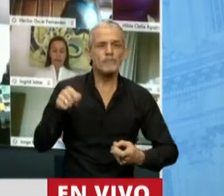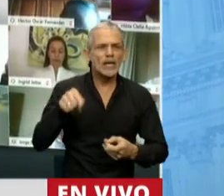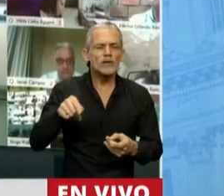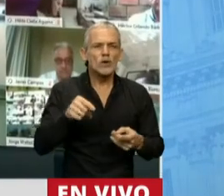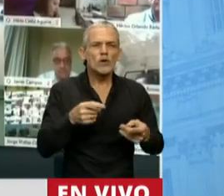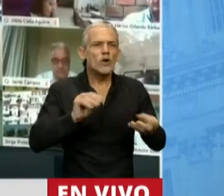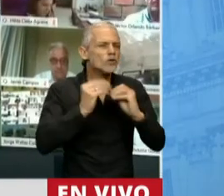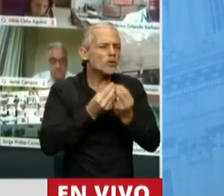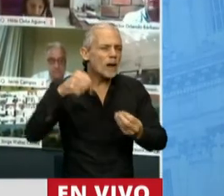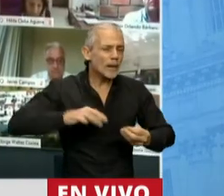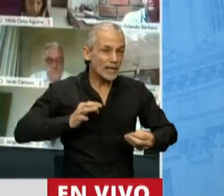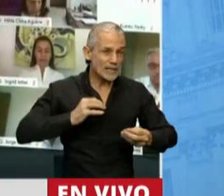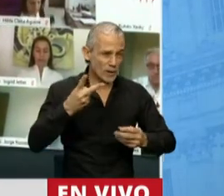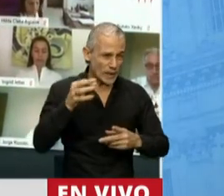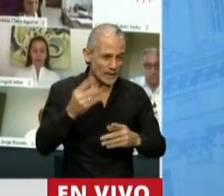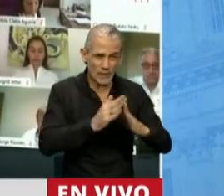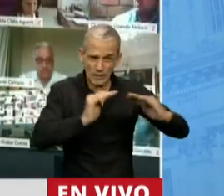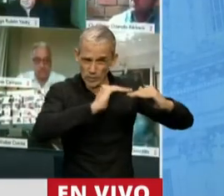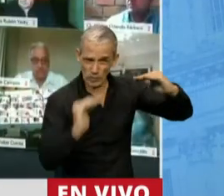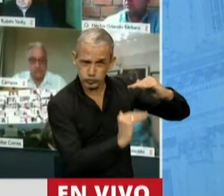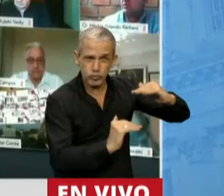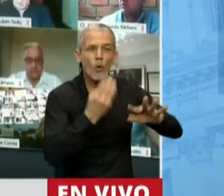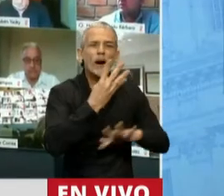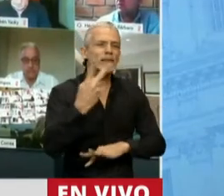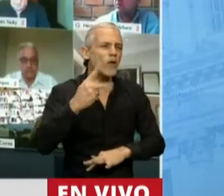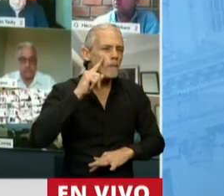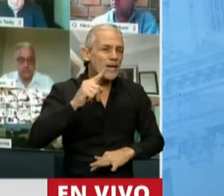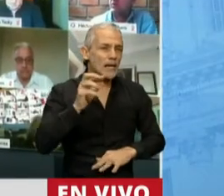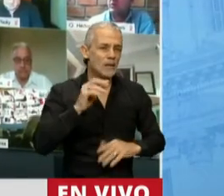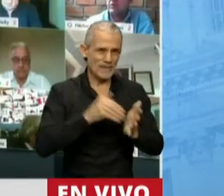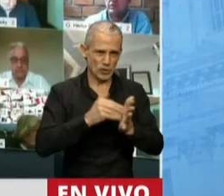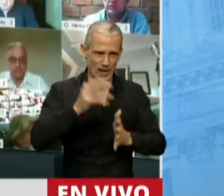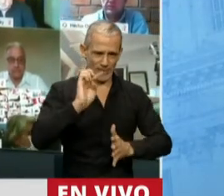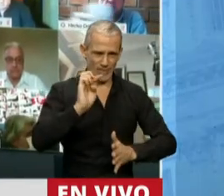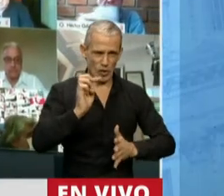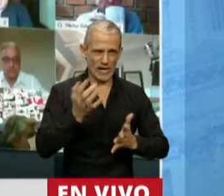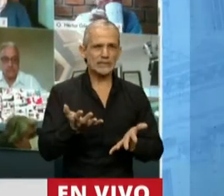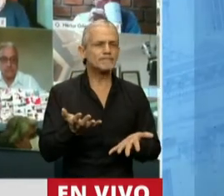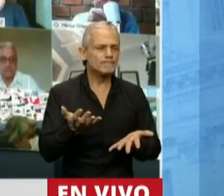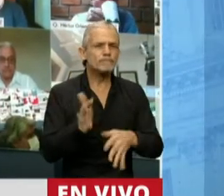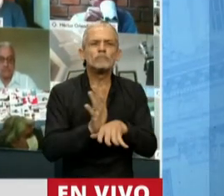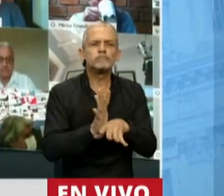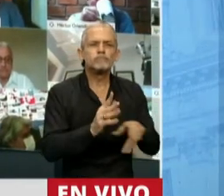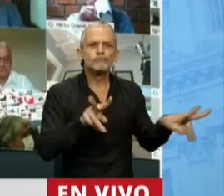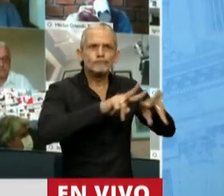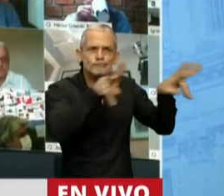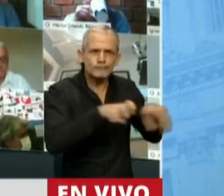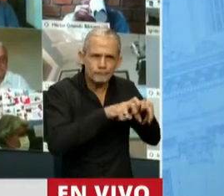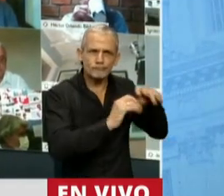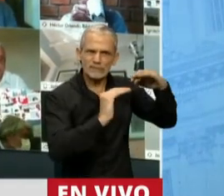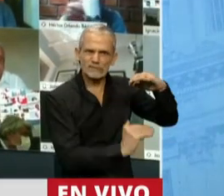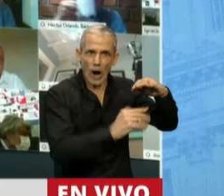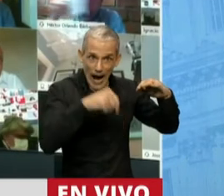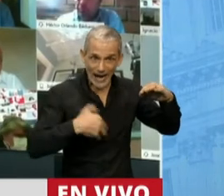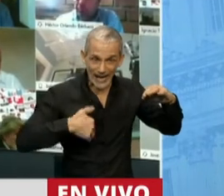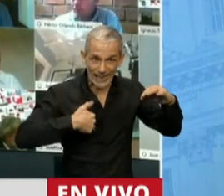déficit previsto para este año de 42 mil millones de dólares. Esto significa que el déficit que Argentina va a crear